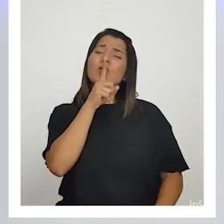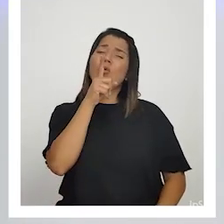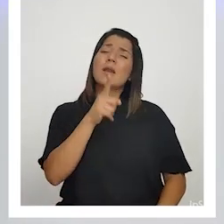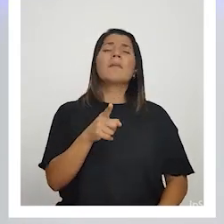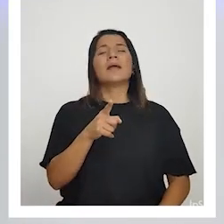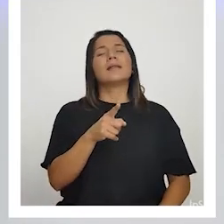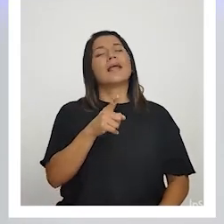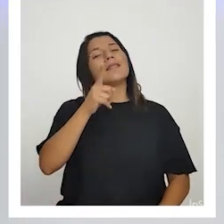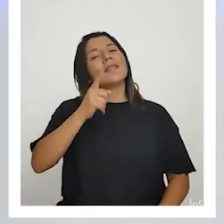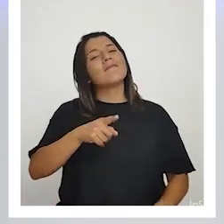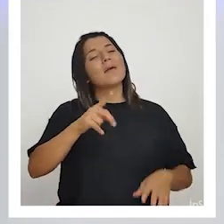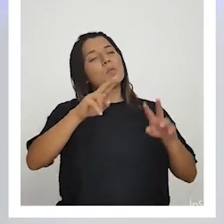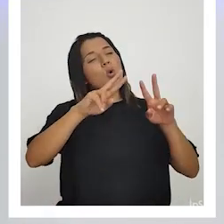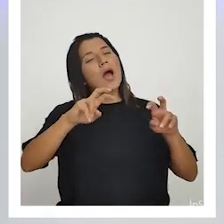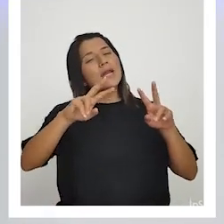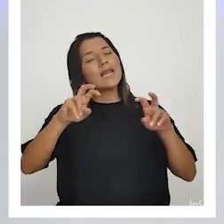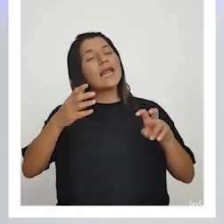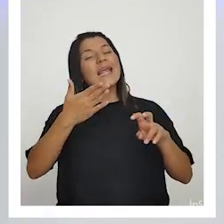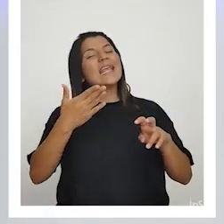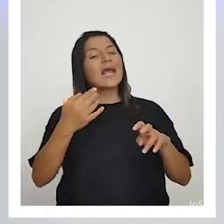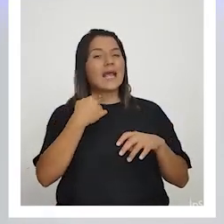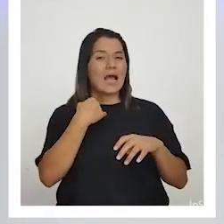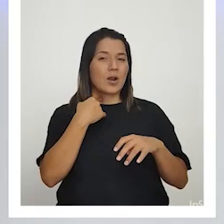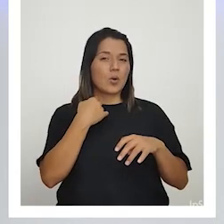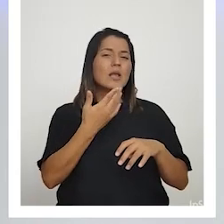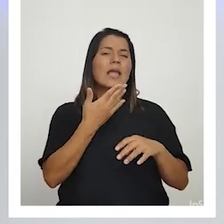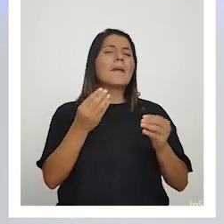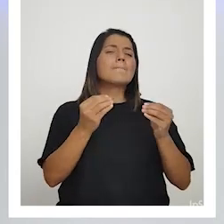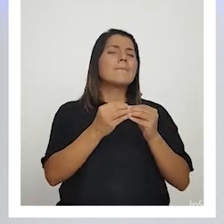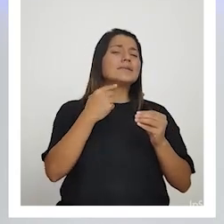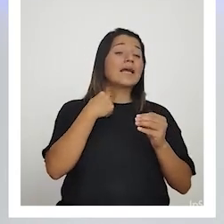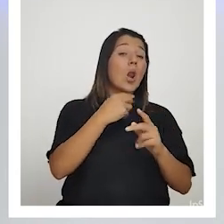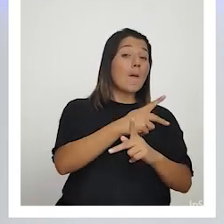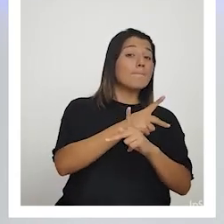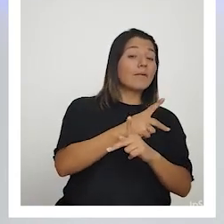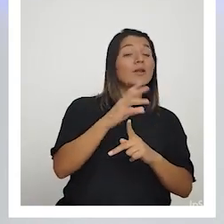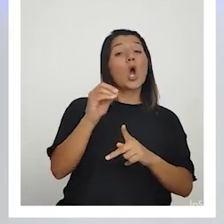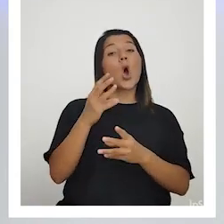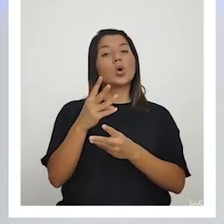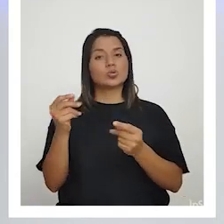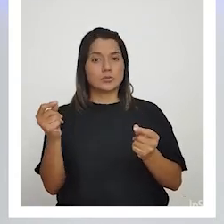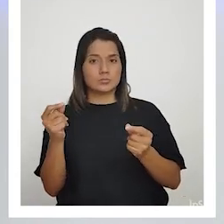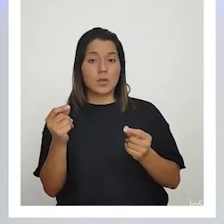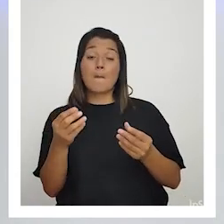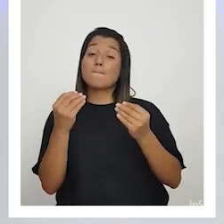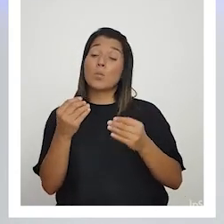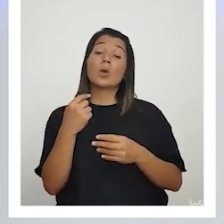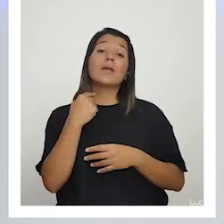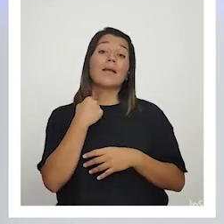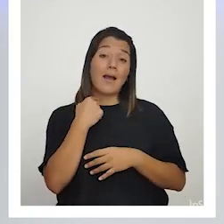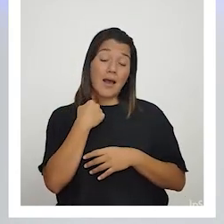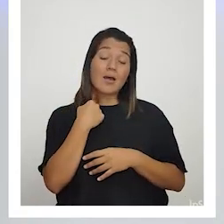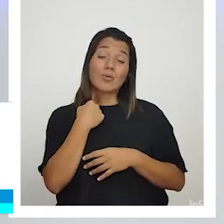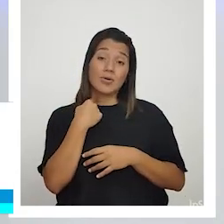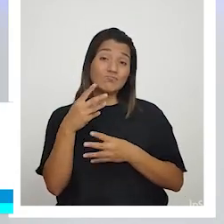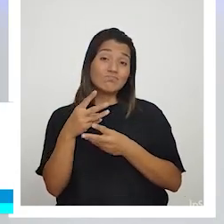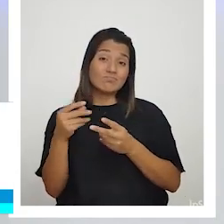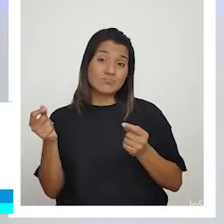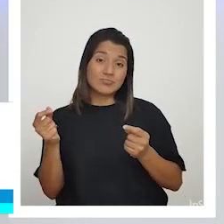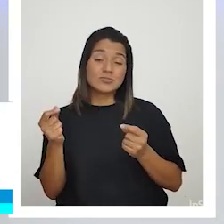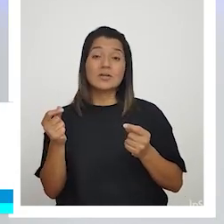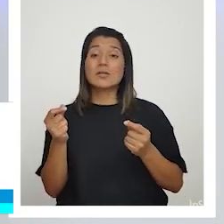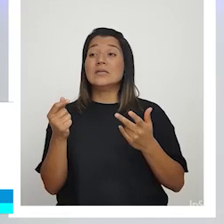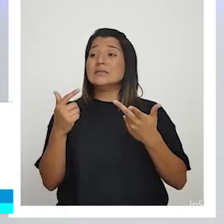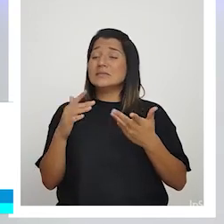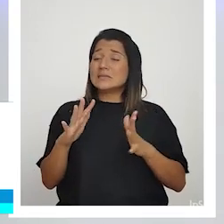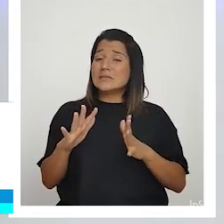caro, qué sale más caro, prevenir o curar. Y sale muy caro en realidad ya invertir en enfermedad, en tener que